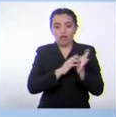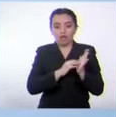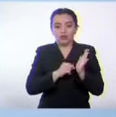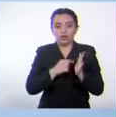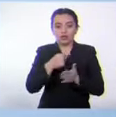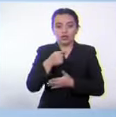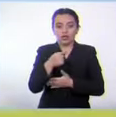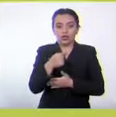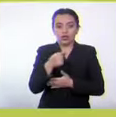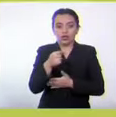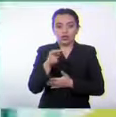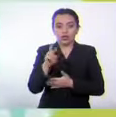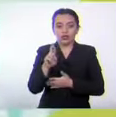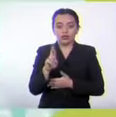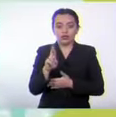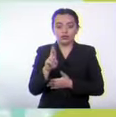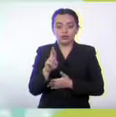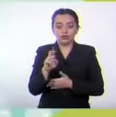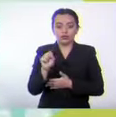gramos de soluto.